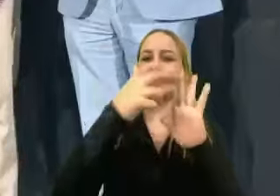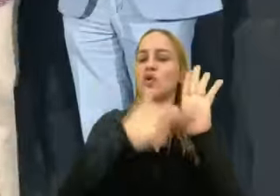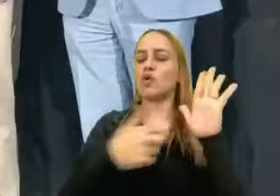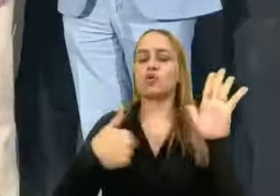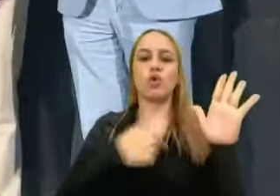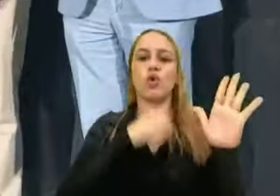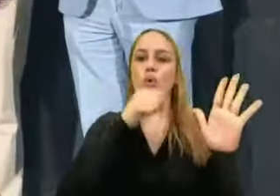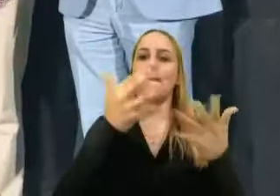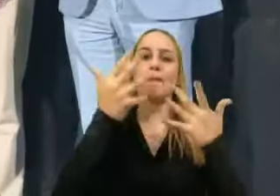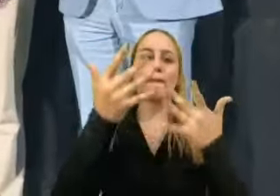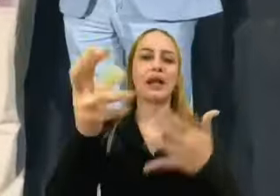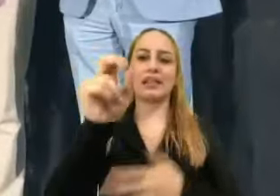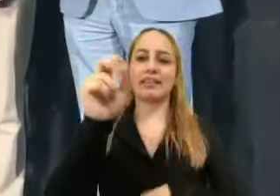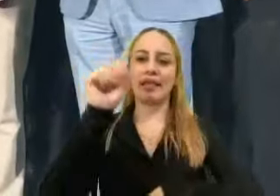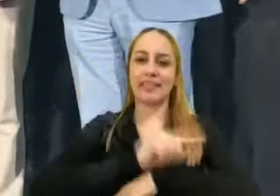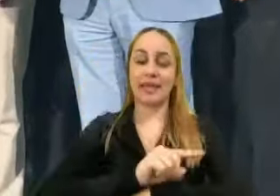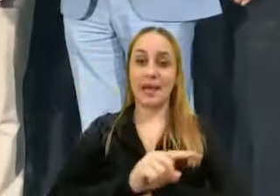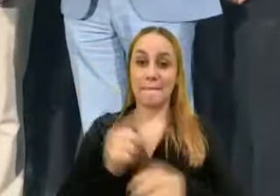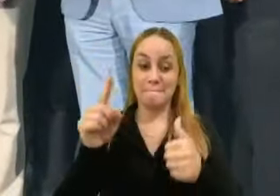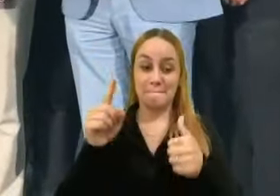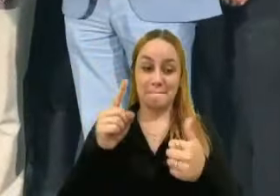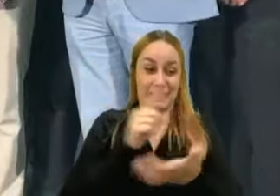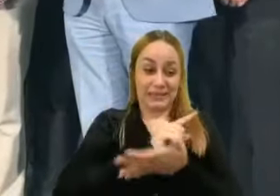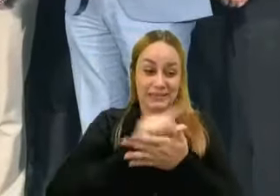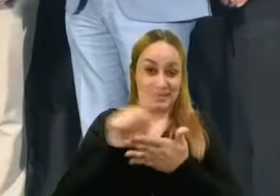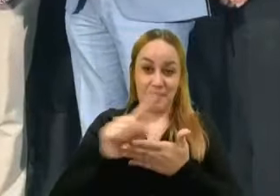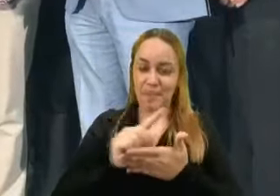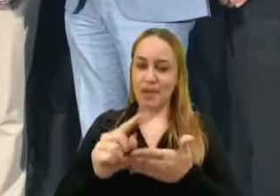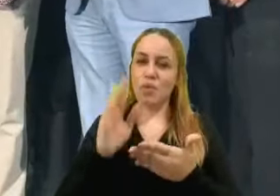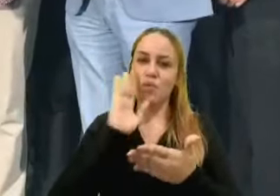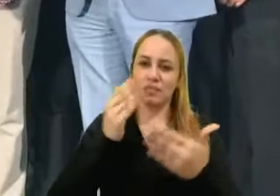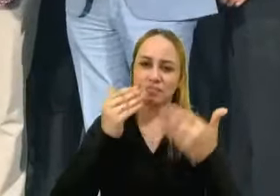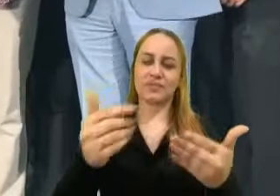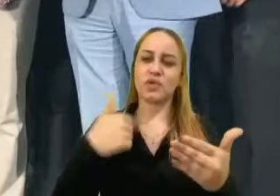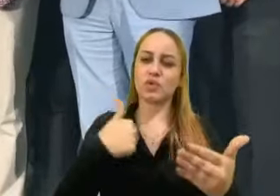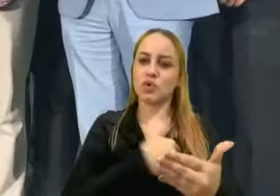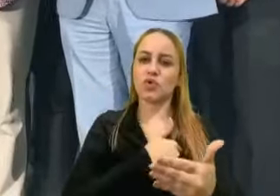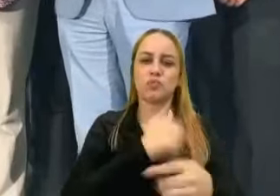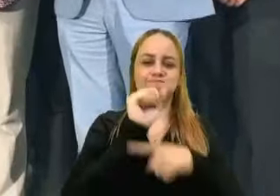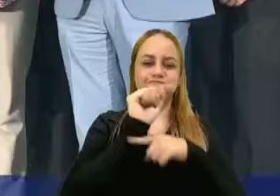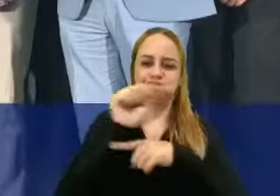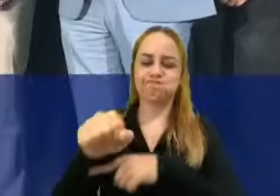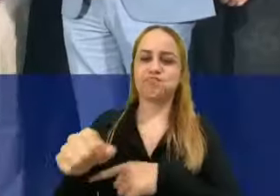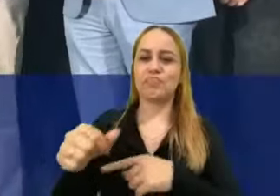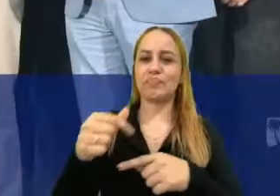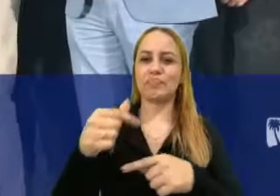nosotros en este momento al nuevo portavoz electo del senado Gregorio